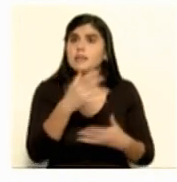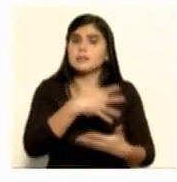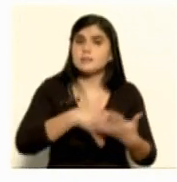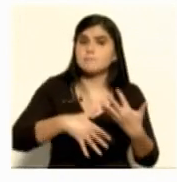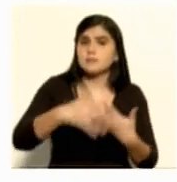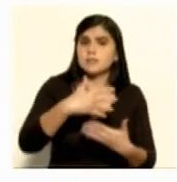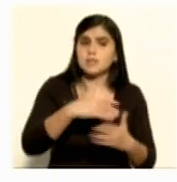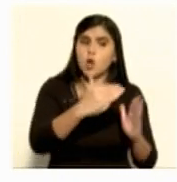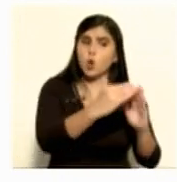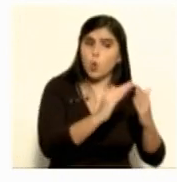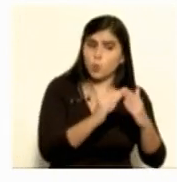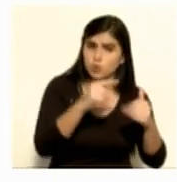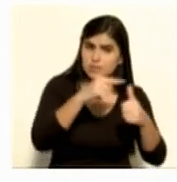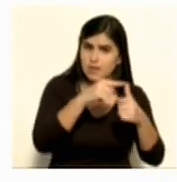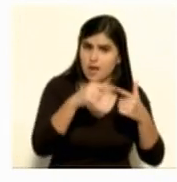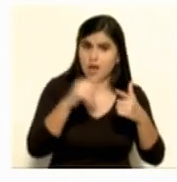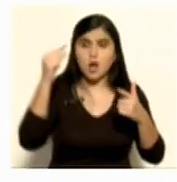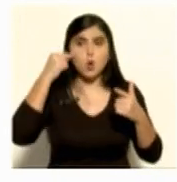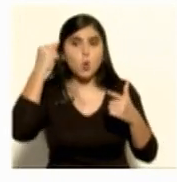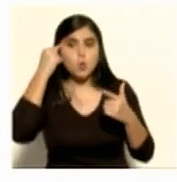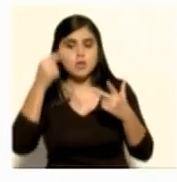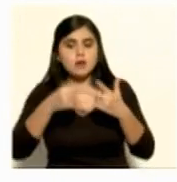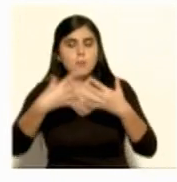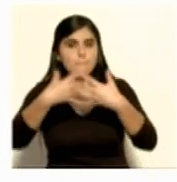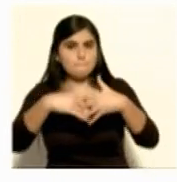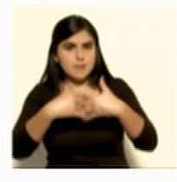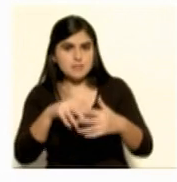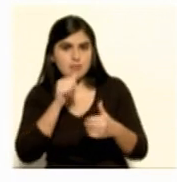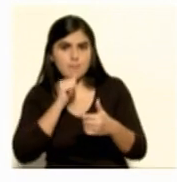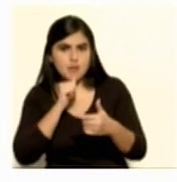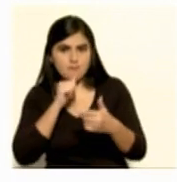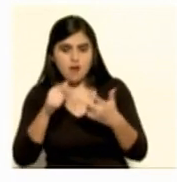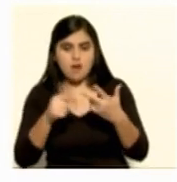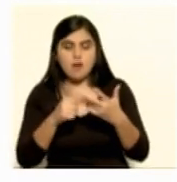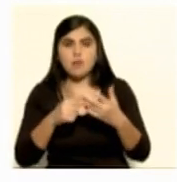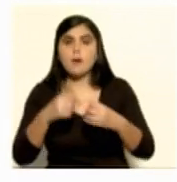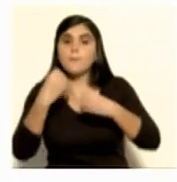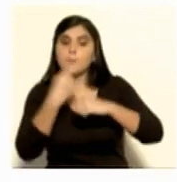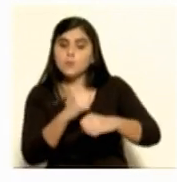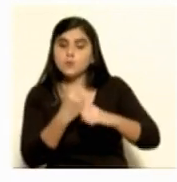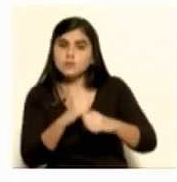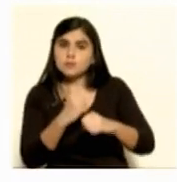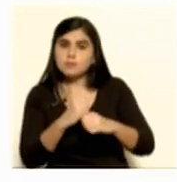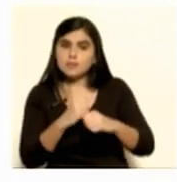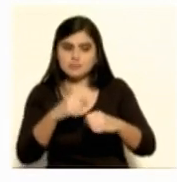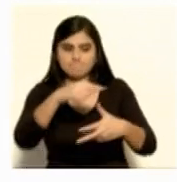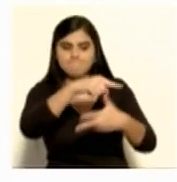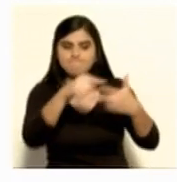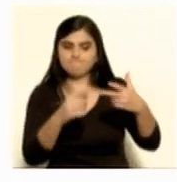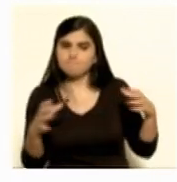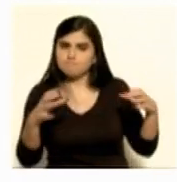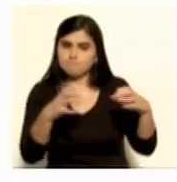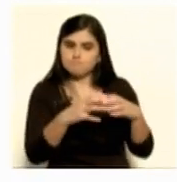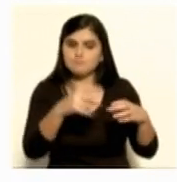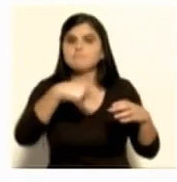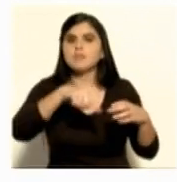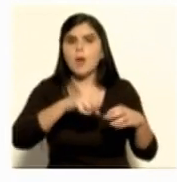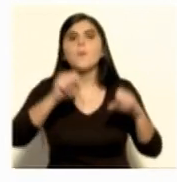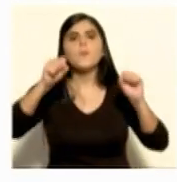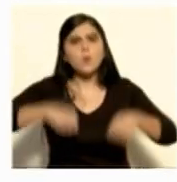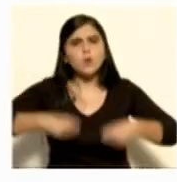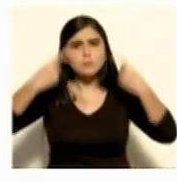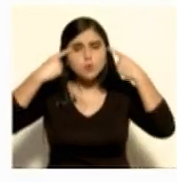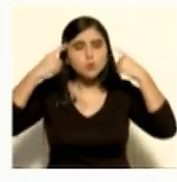comunidad, gobierno, empresa privada, municipalidades, vamos a lograr la misión. Y ya nos lo dijo el